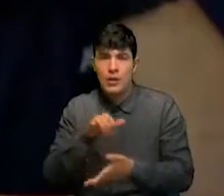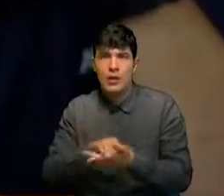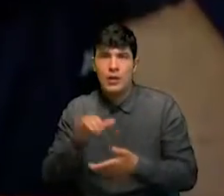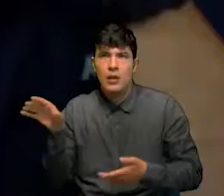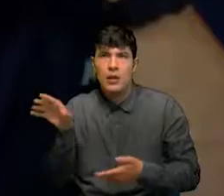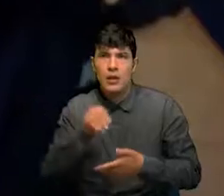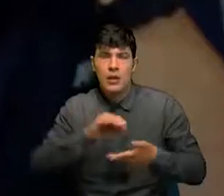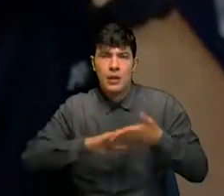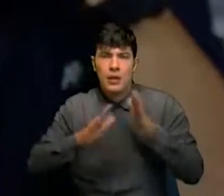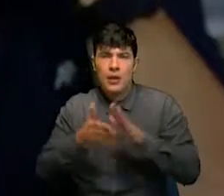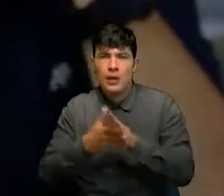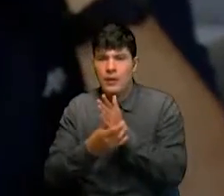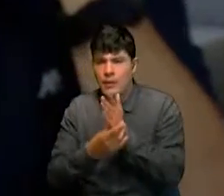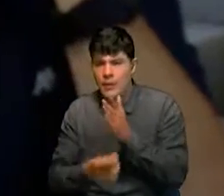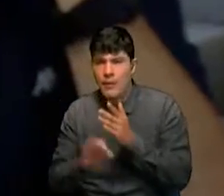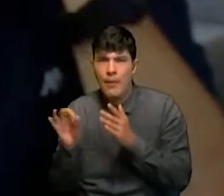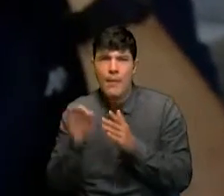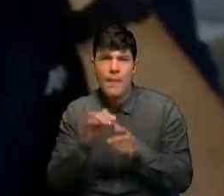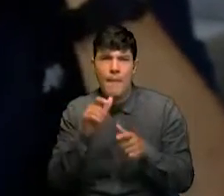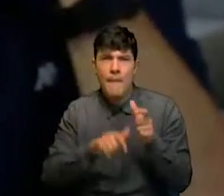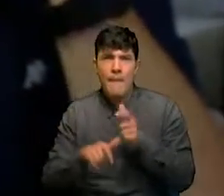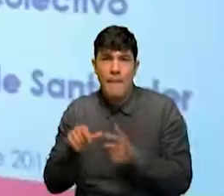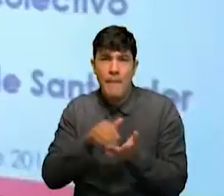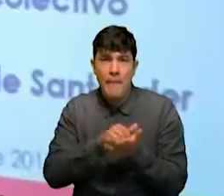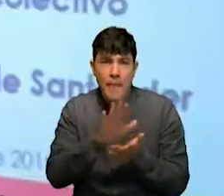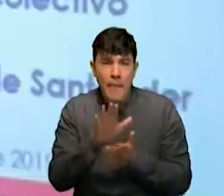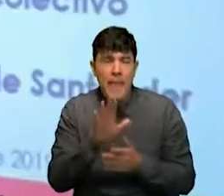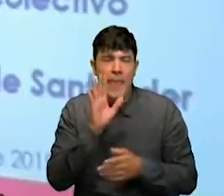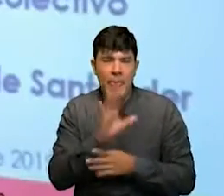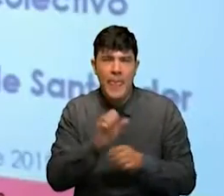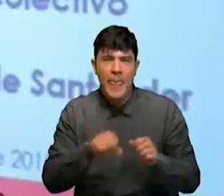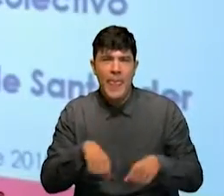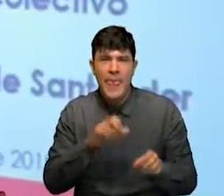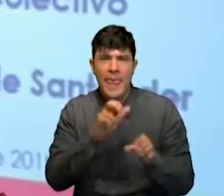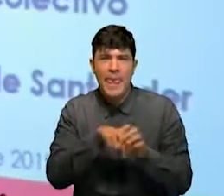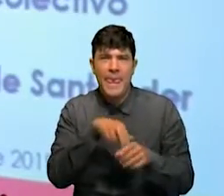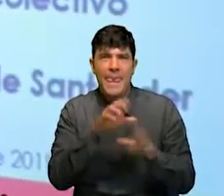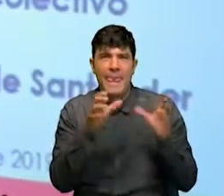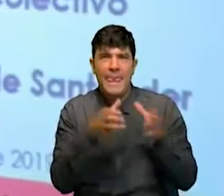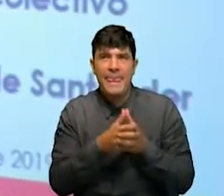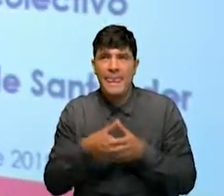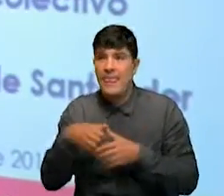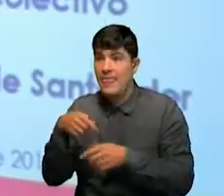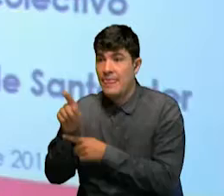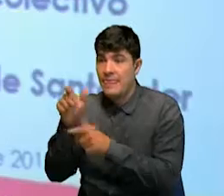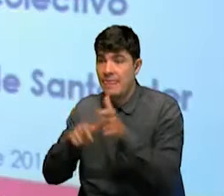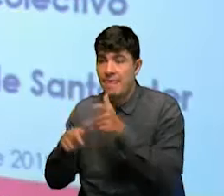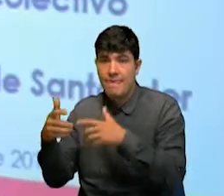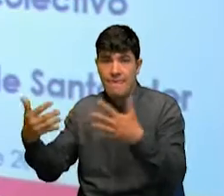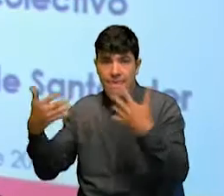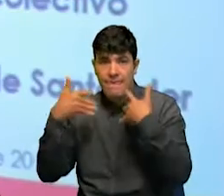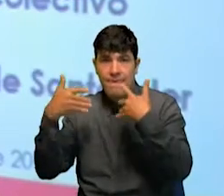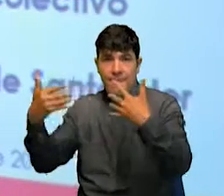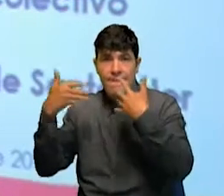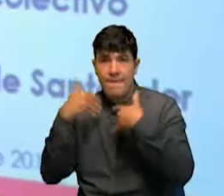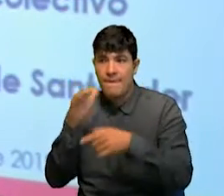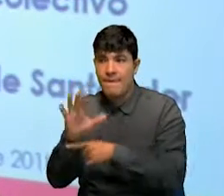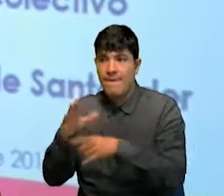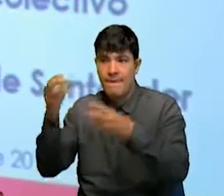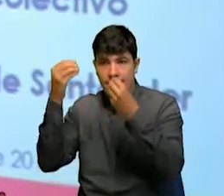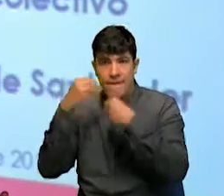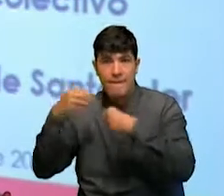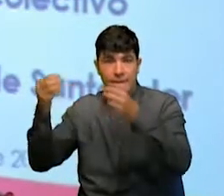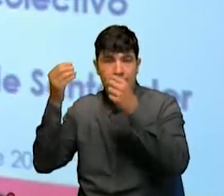población vulnerable, pobreza extrema y desplazamiento forzado. Ellos nos enseñaron con sus